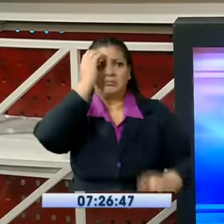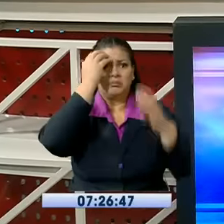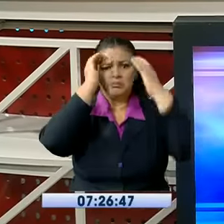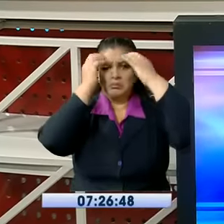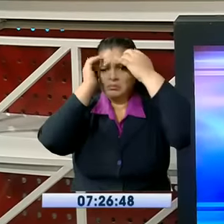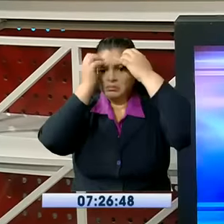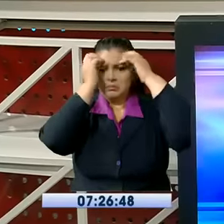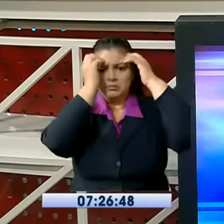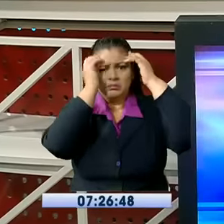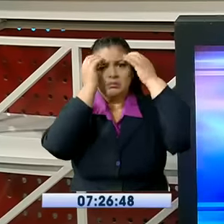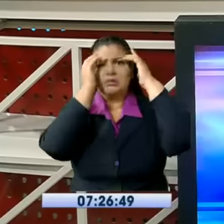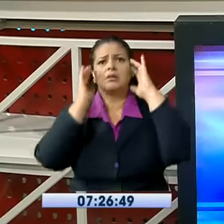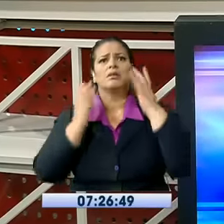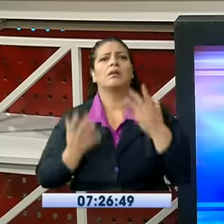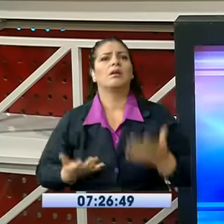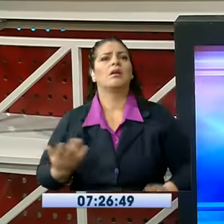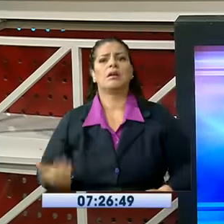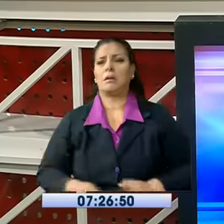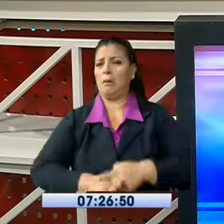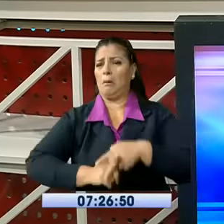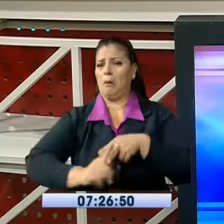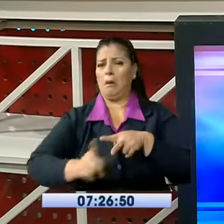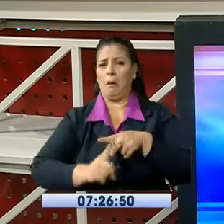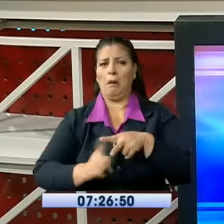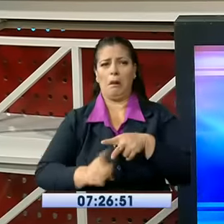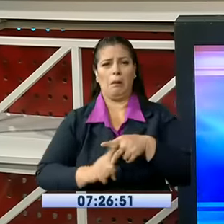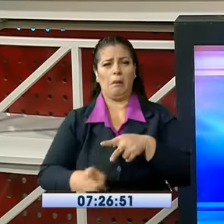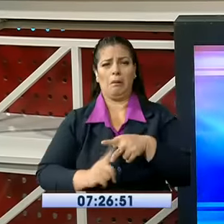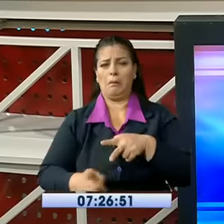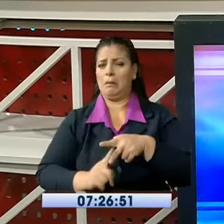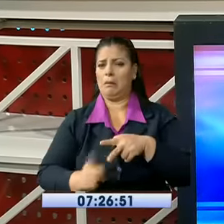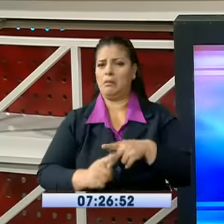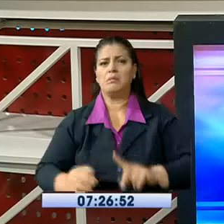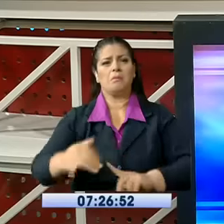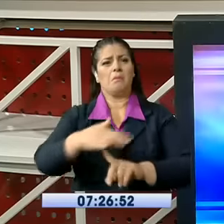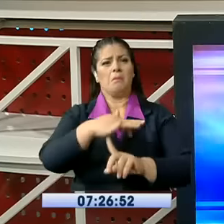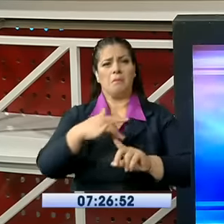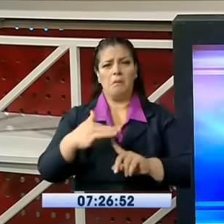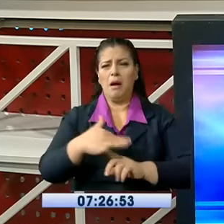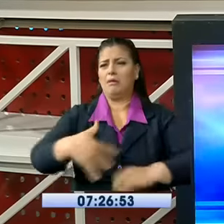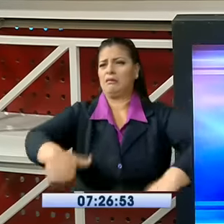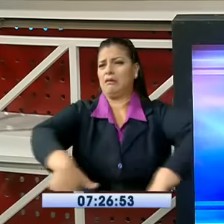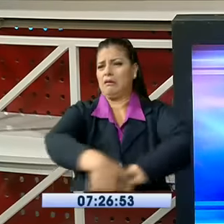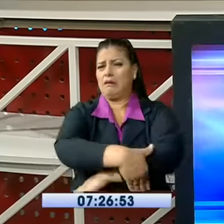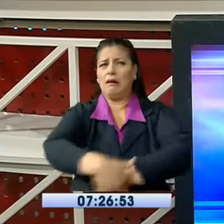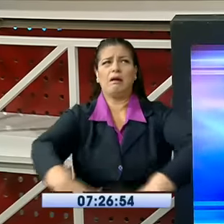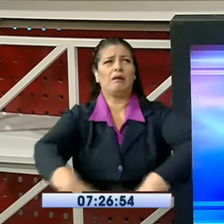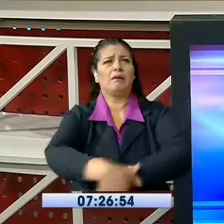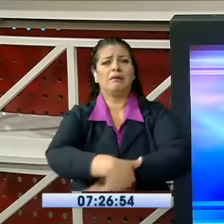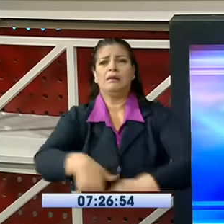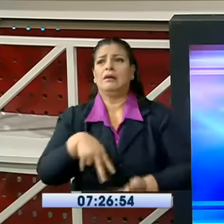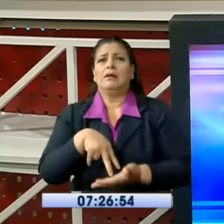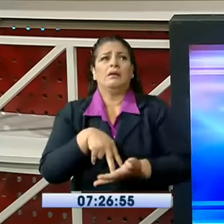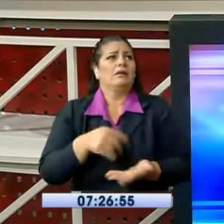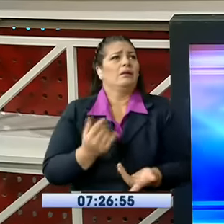a la voz del movimiento telúrico salieron a las plazas, parques, portales a ponerse a buen recaudo. Veamos lo que